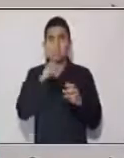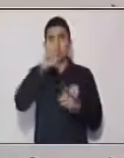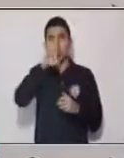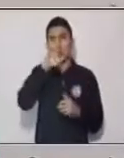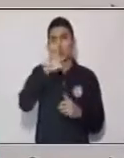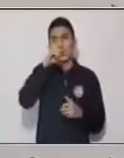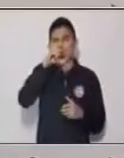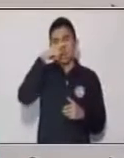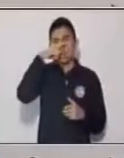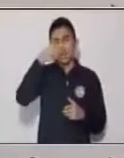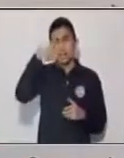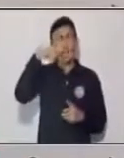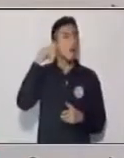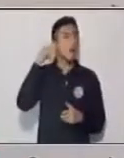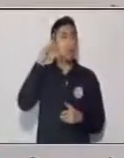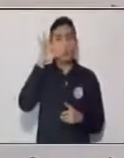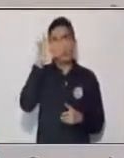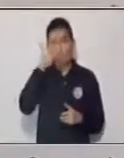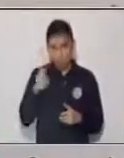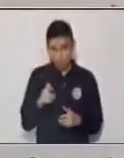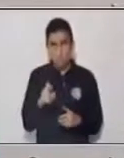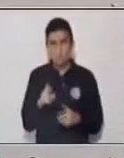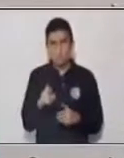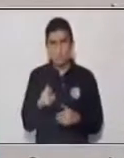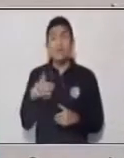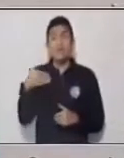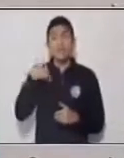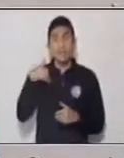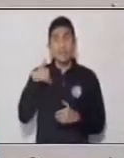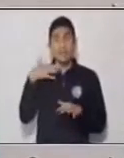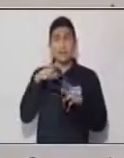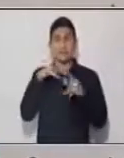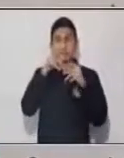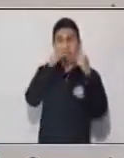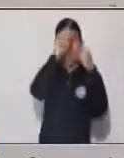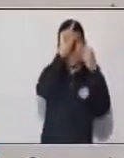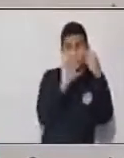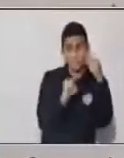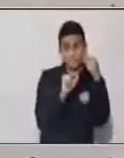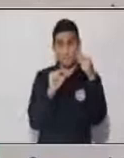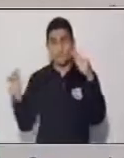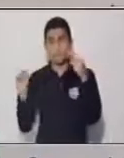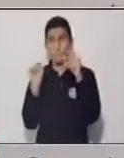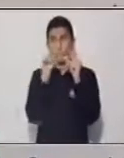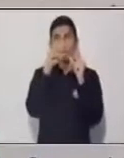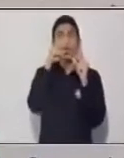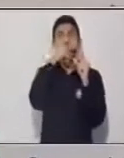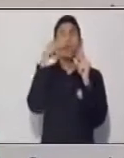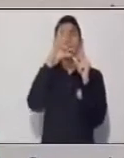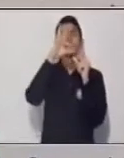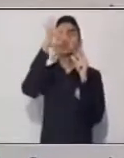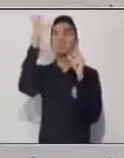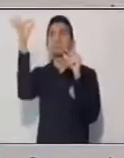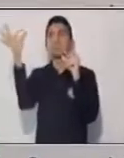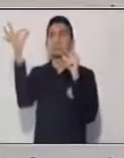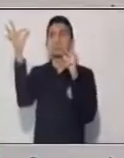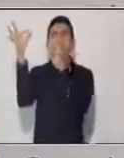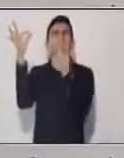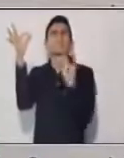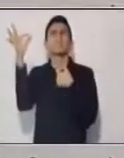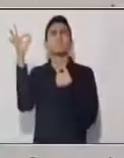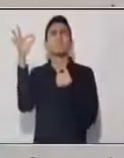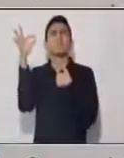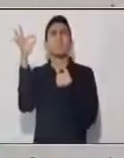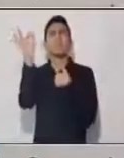rectángulos. Entonces, teníamos la curva y bajo ella